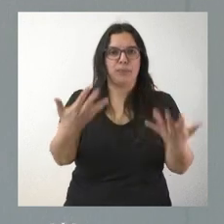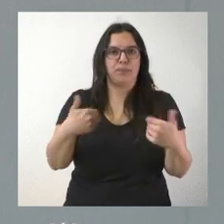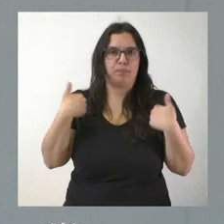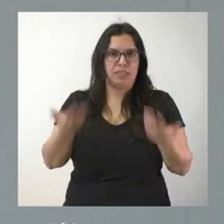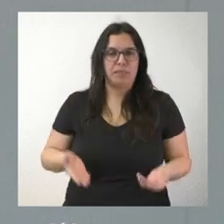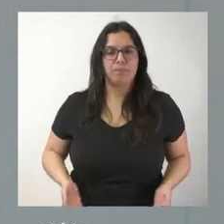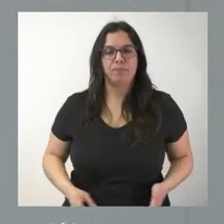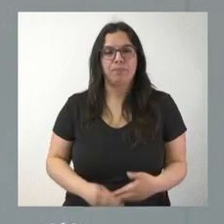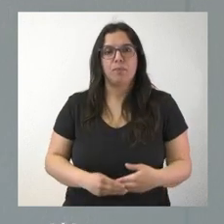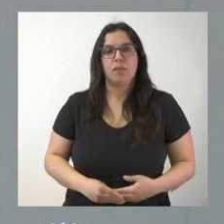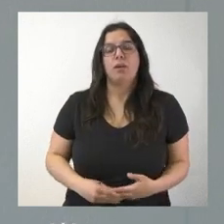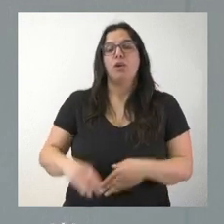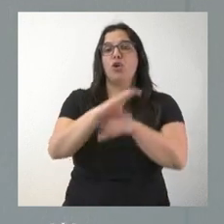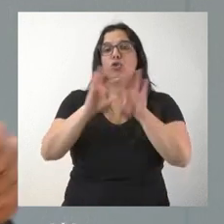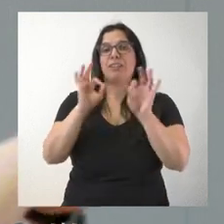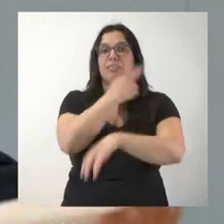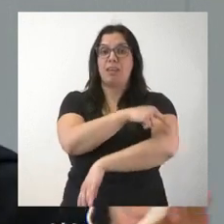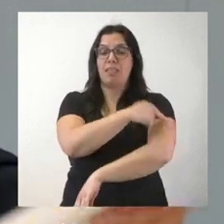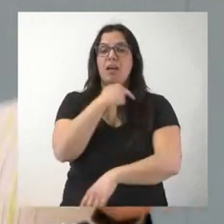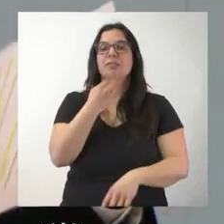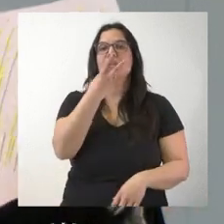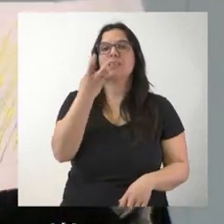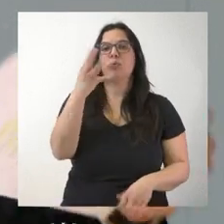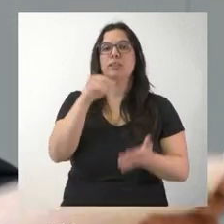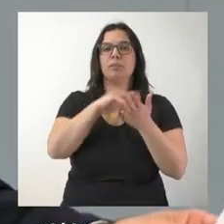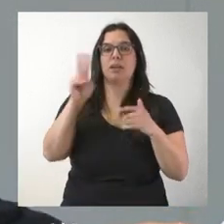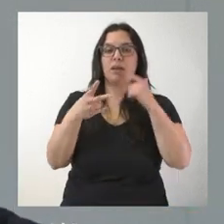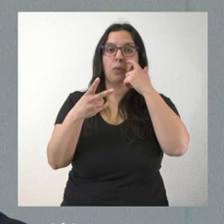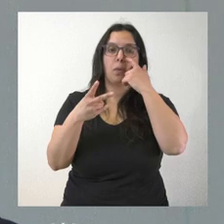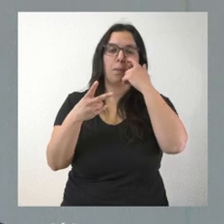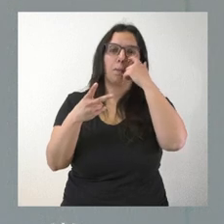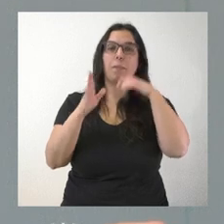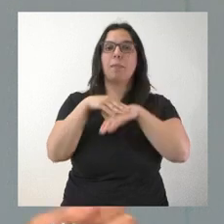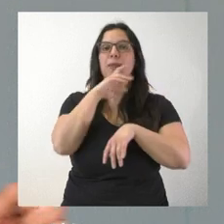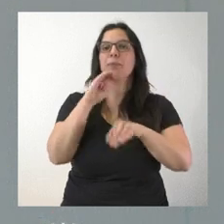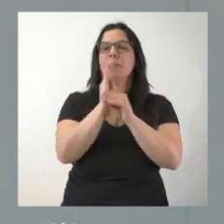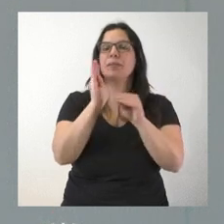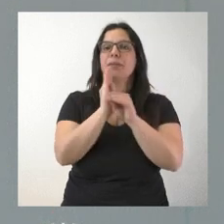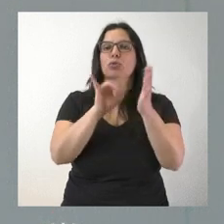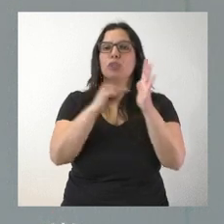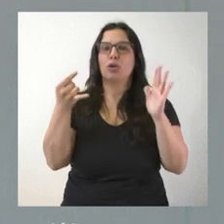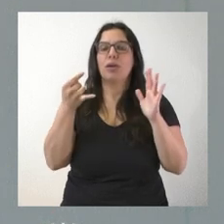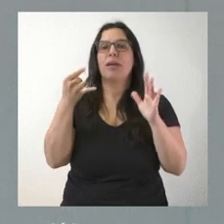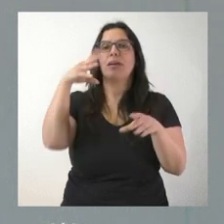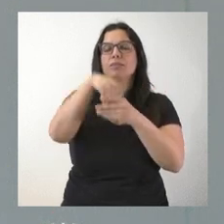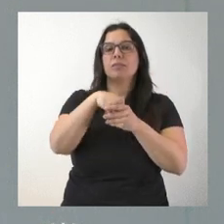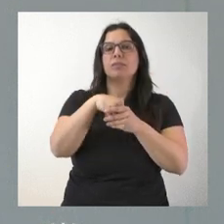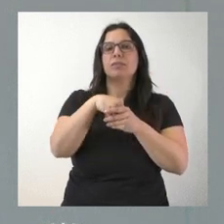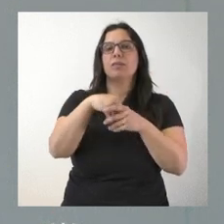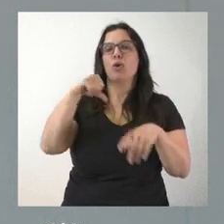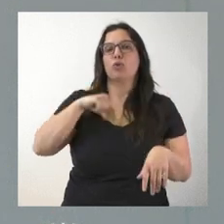a la consejería de sanidad 340.000 euros para el mantenimiento de tecnología en el complejo